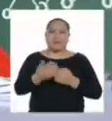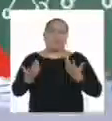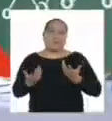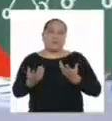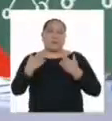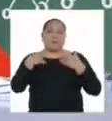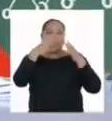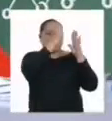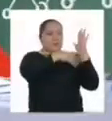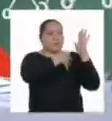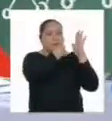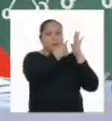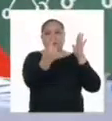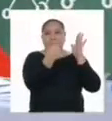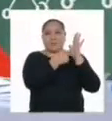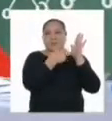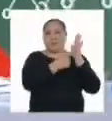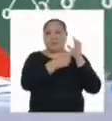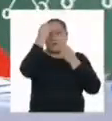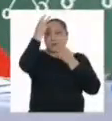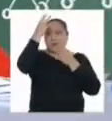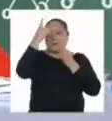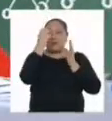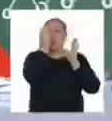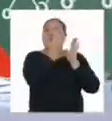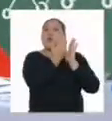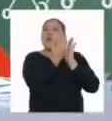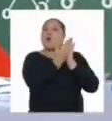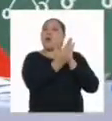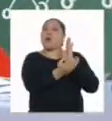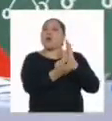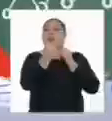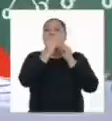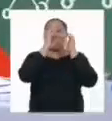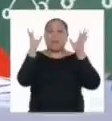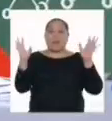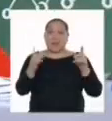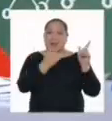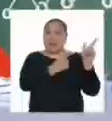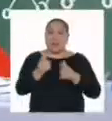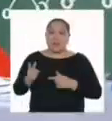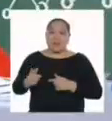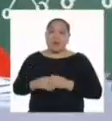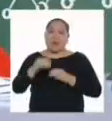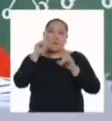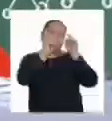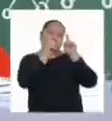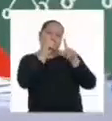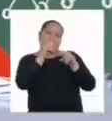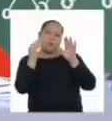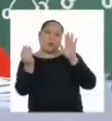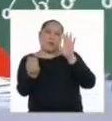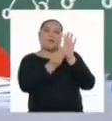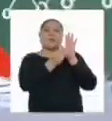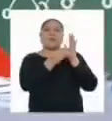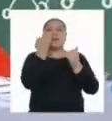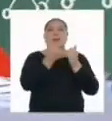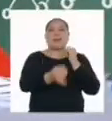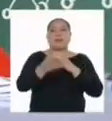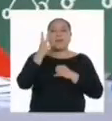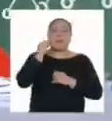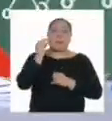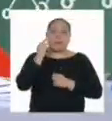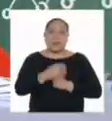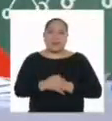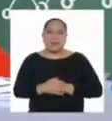tener nuestra tabla con información por día lista y al plantearnos un par de preguntas para concluir con nuestra experiencia.